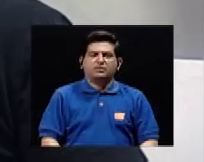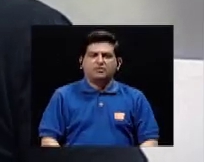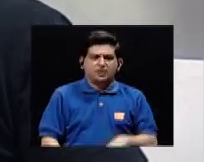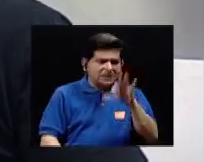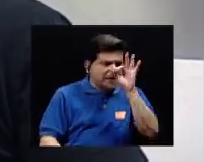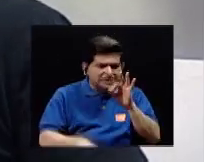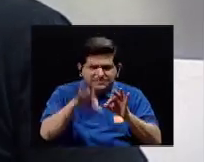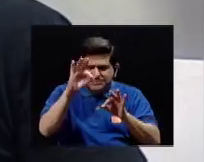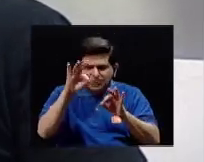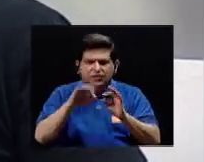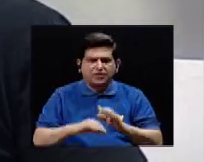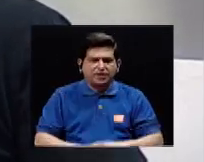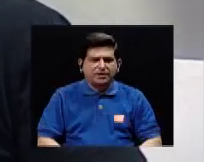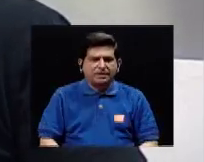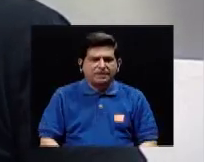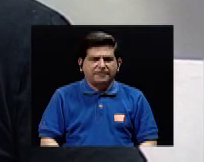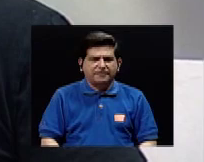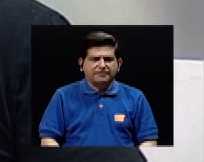Se escogieron